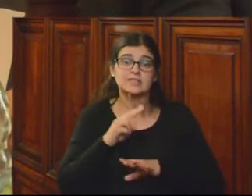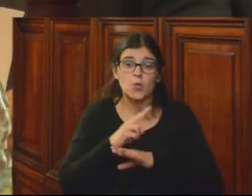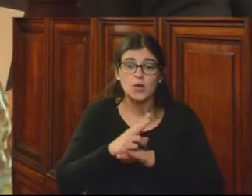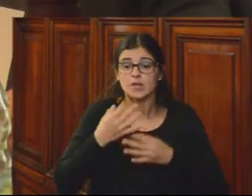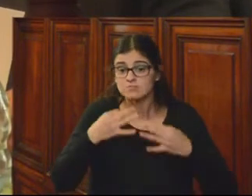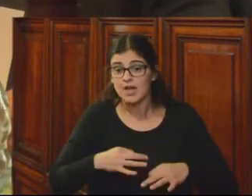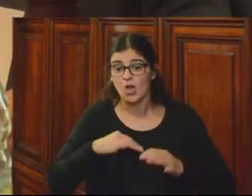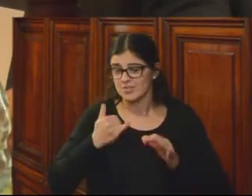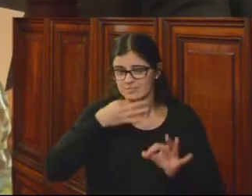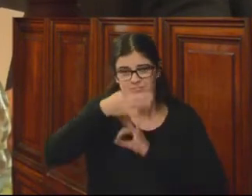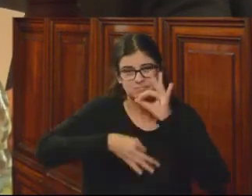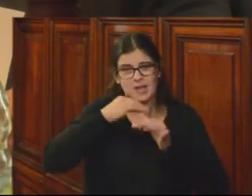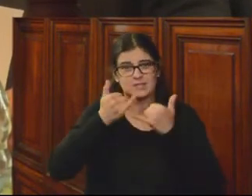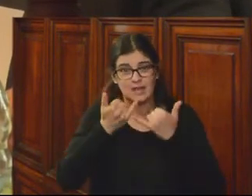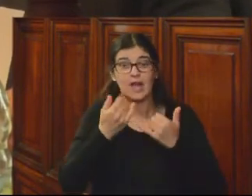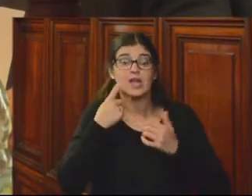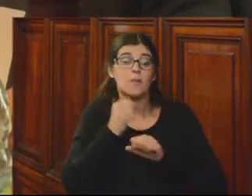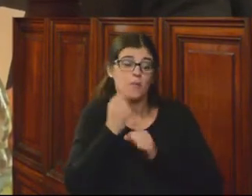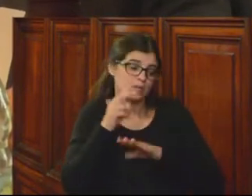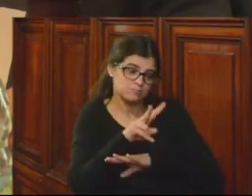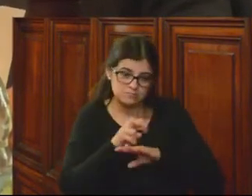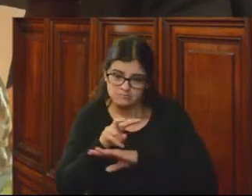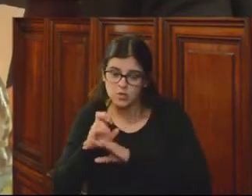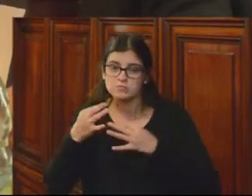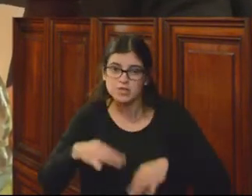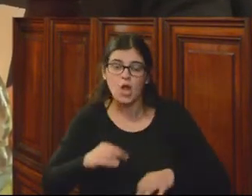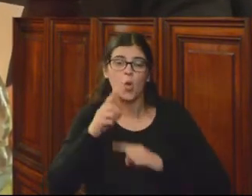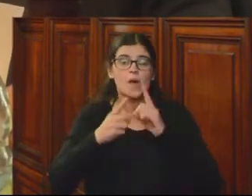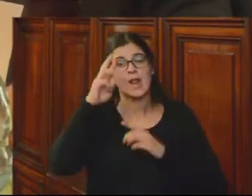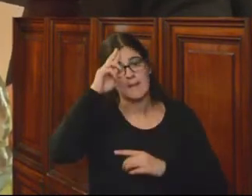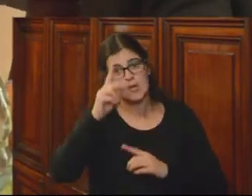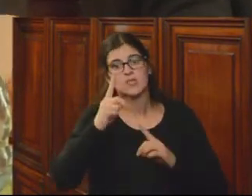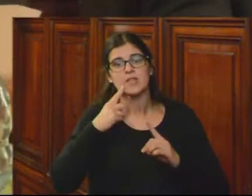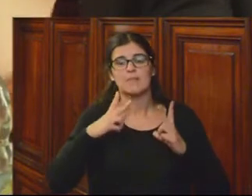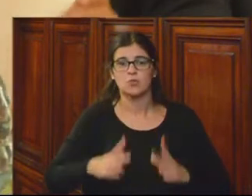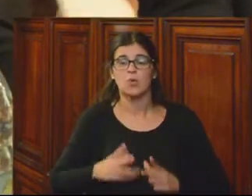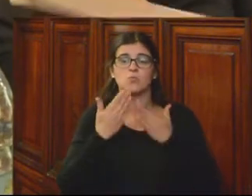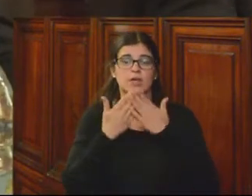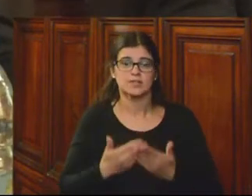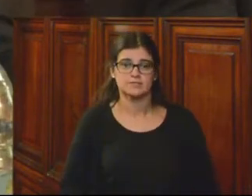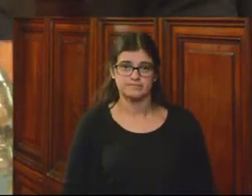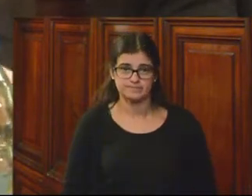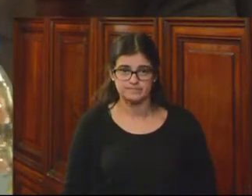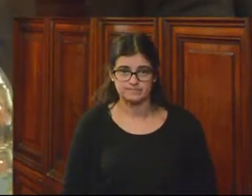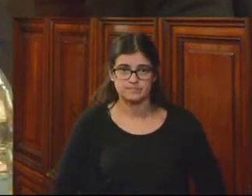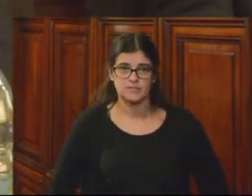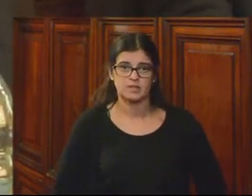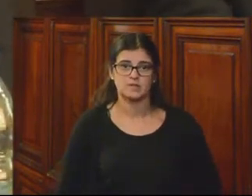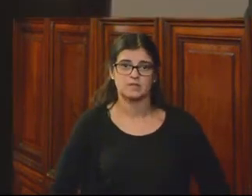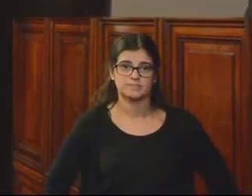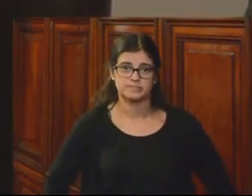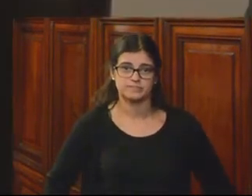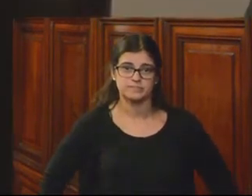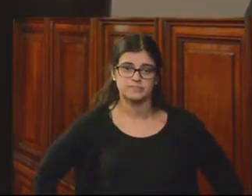grado las palabras que acá puedan decirse y las revisaremos con criterio académico, respeto y amplitud. Muchas gracias. Muchas